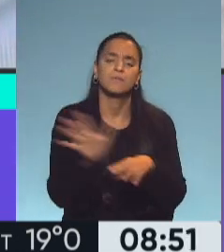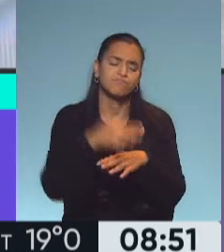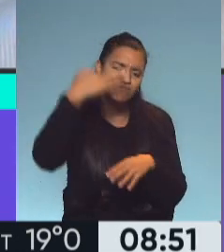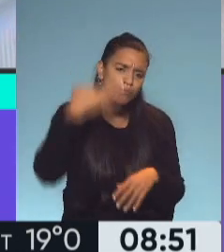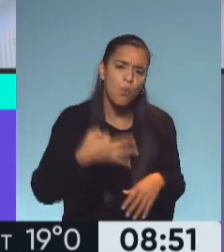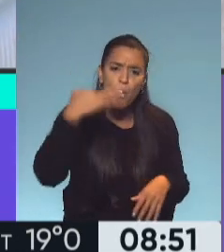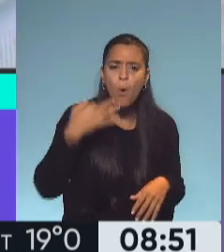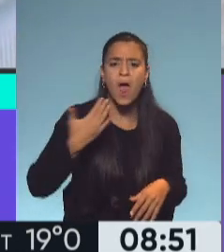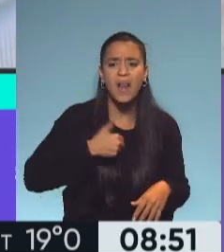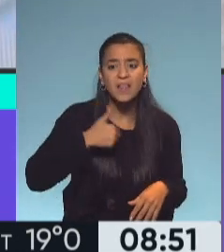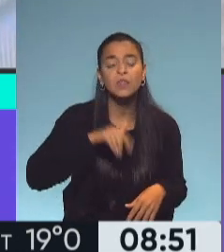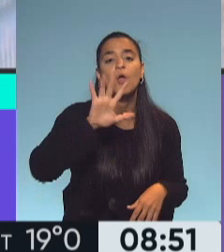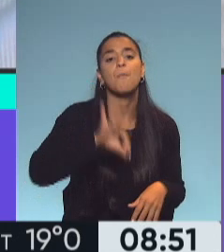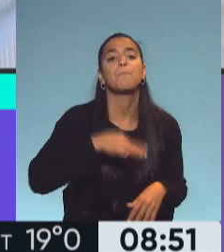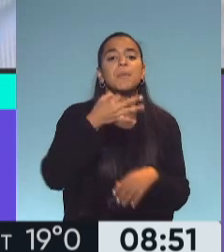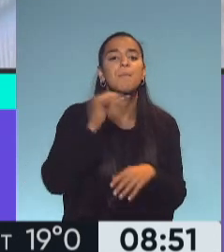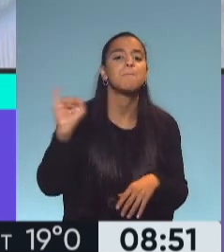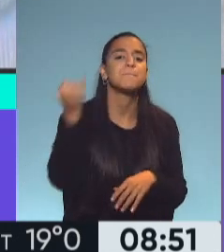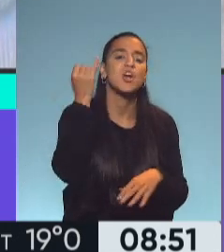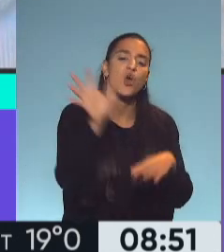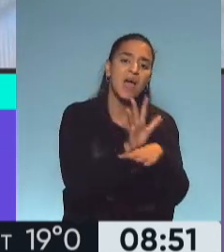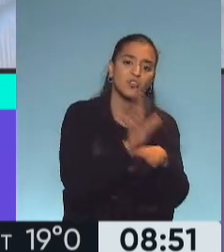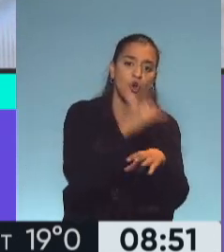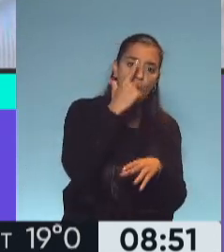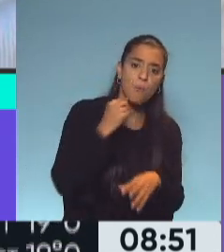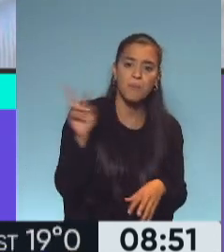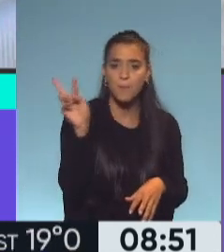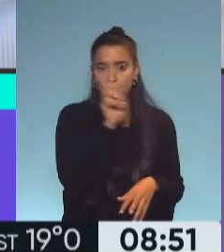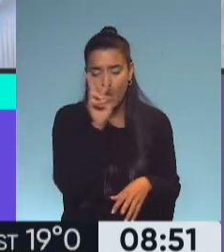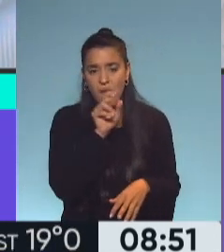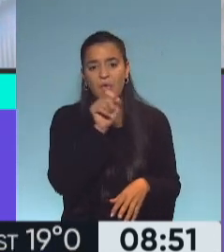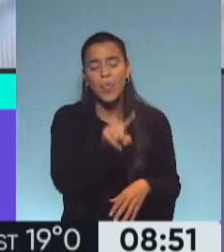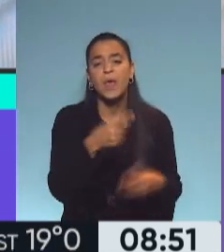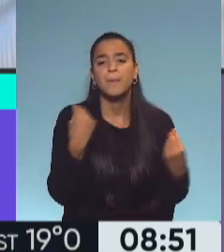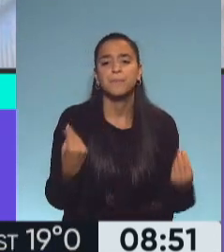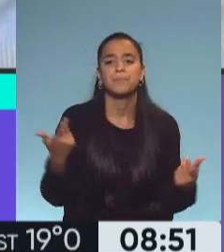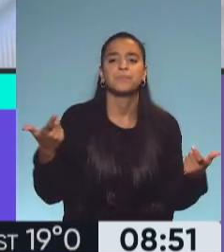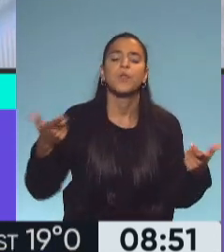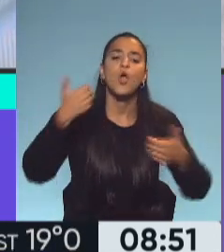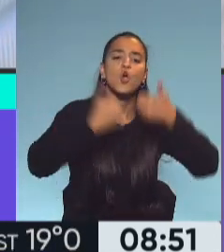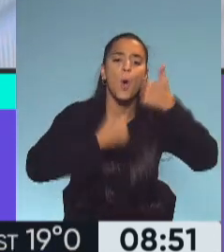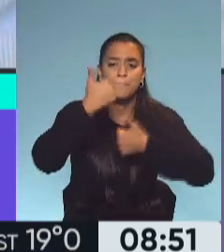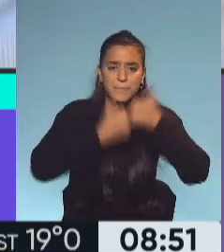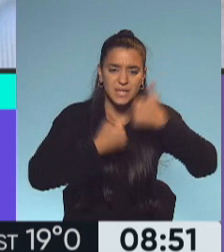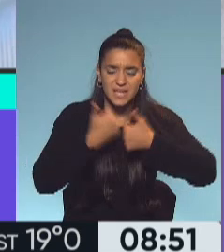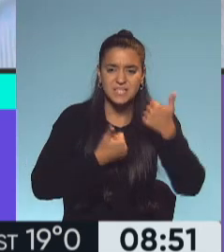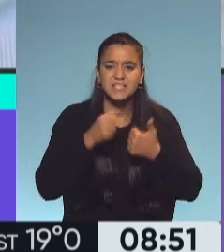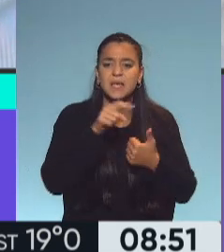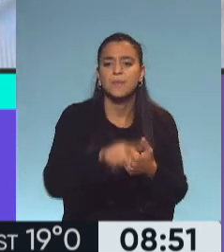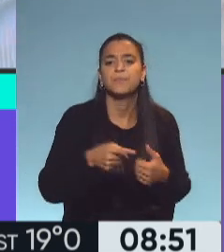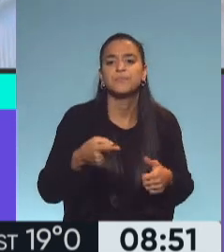hostia argentinos se quedaron con el premio a Mejor Actor y Mejor Actriz en la que tiene que ver con la competencia iberoamericana